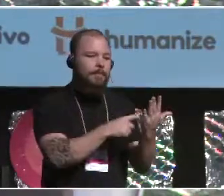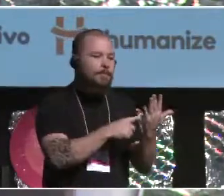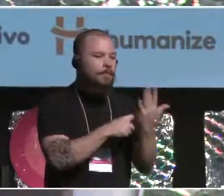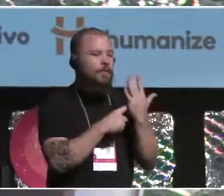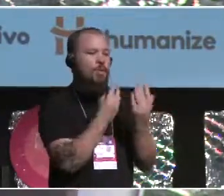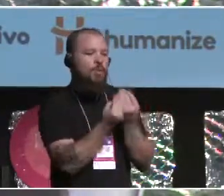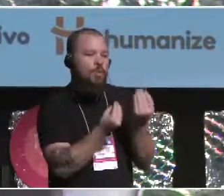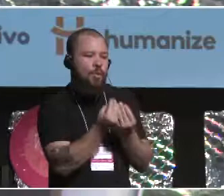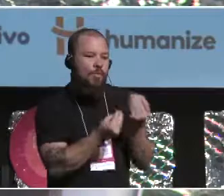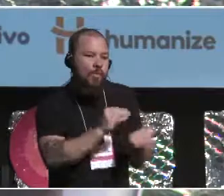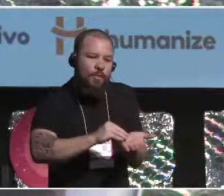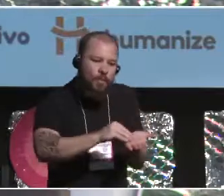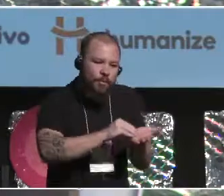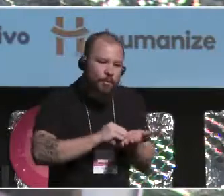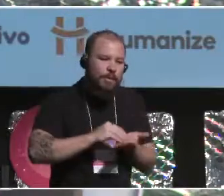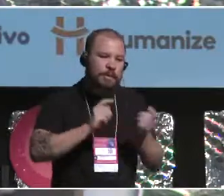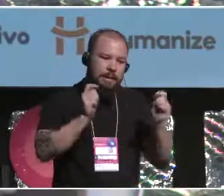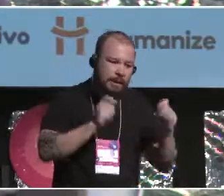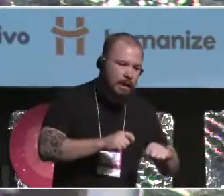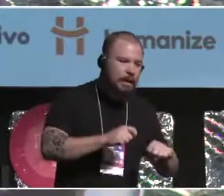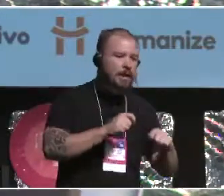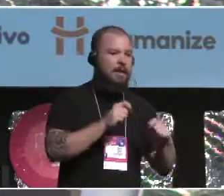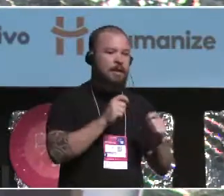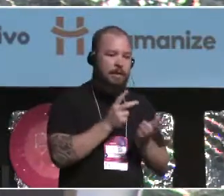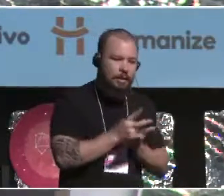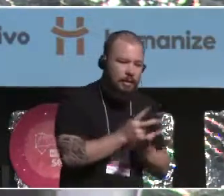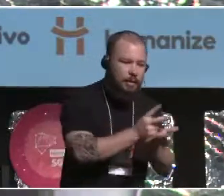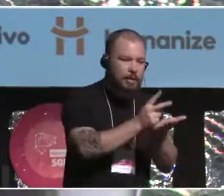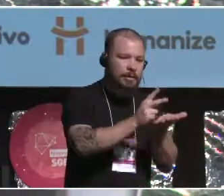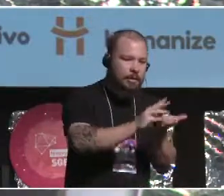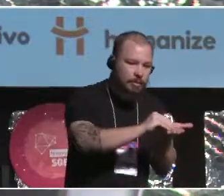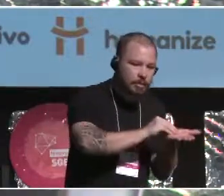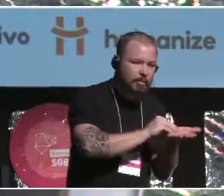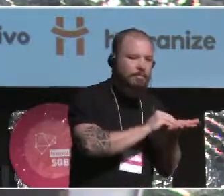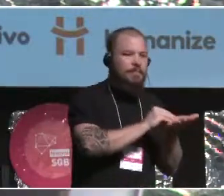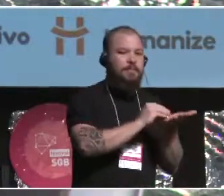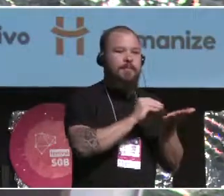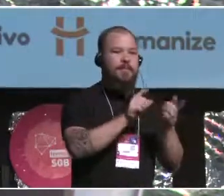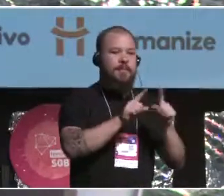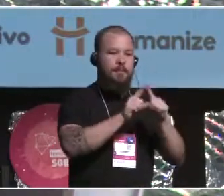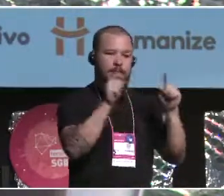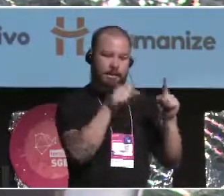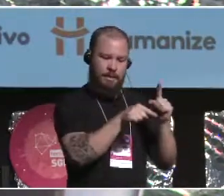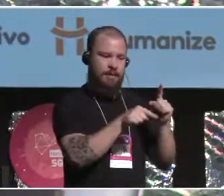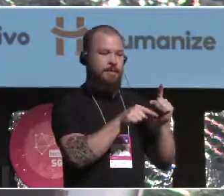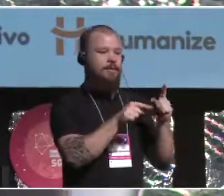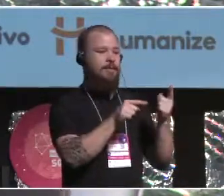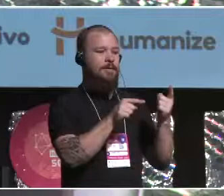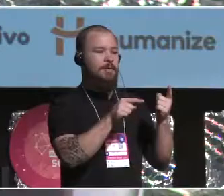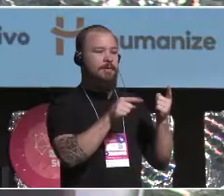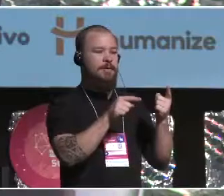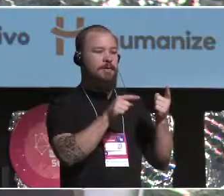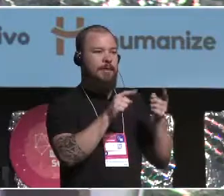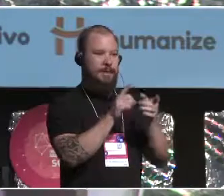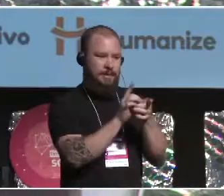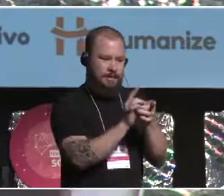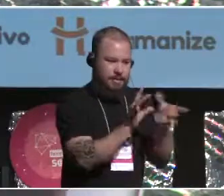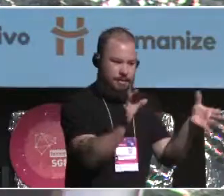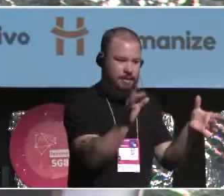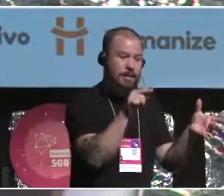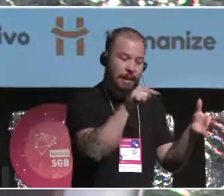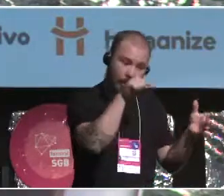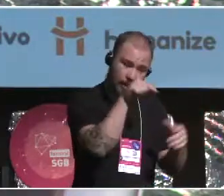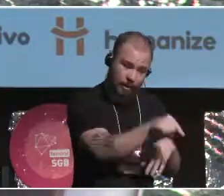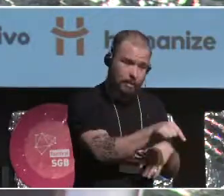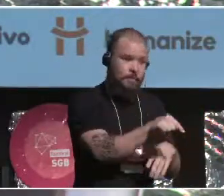dice Marcel, no quiere decir que no hayan datos, la disponibilidad que se puedan utilizar. Entonces, esas herramientas,